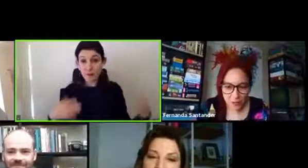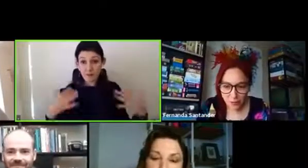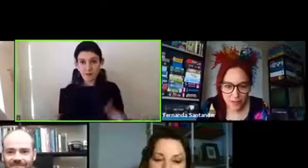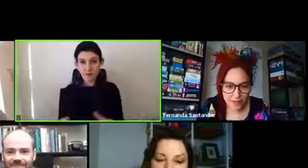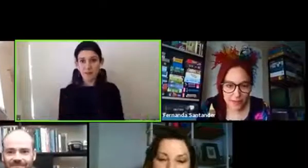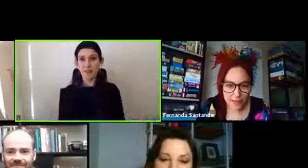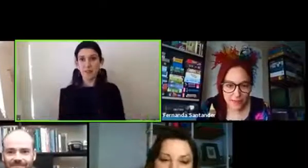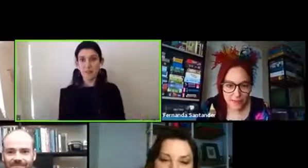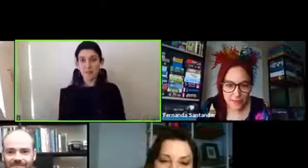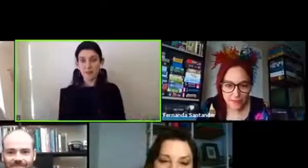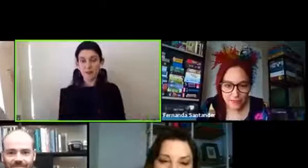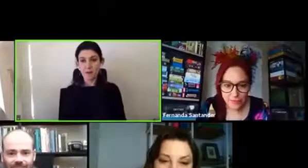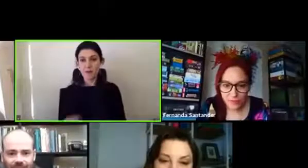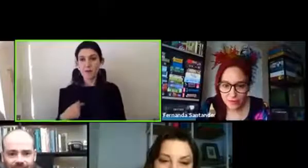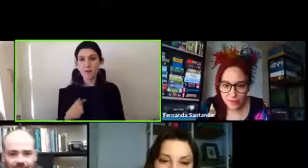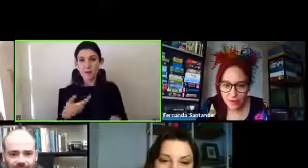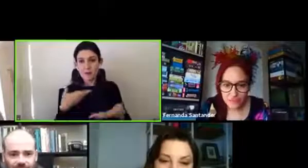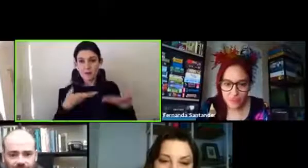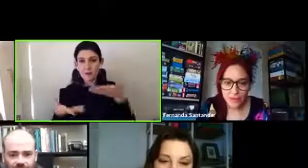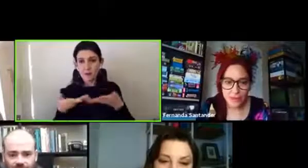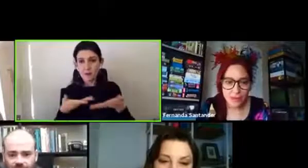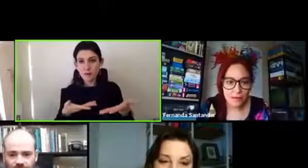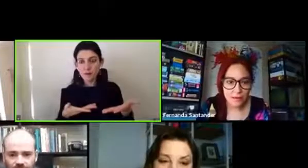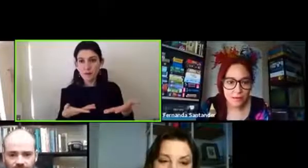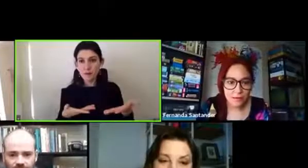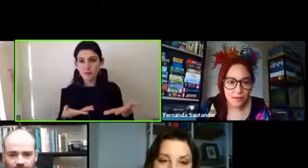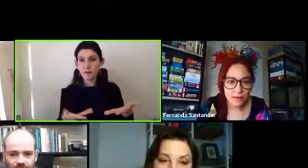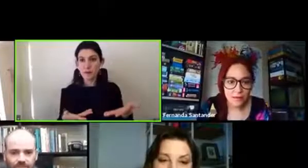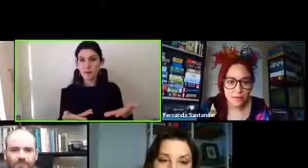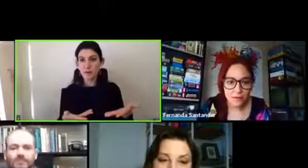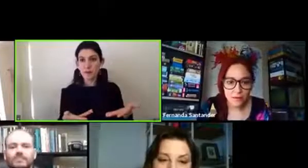Voy a compartir.